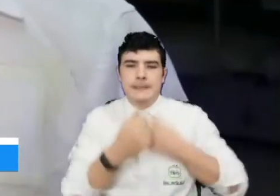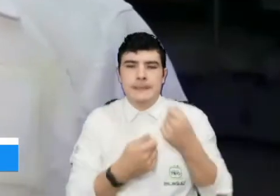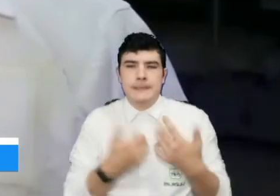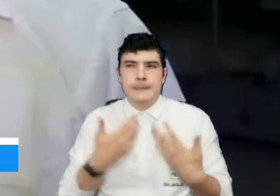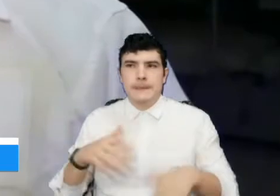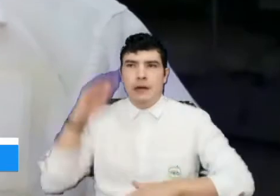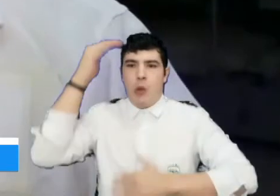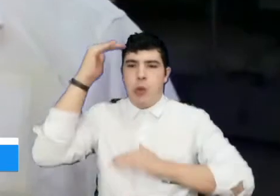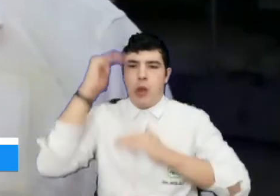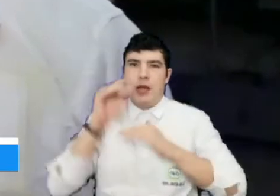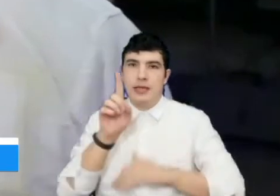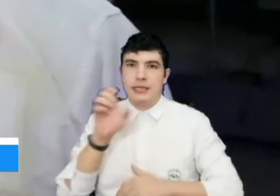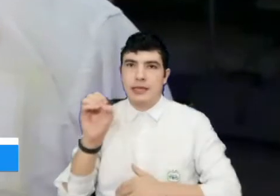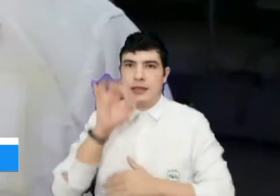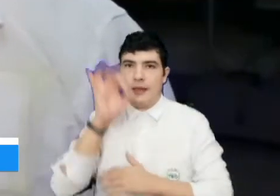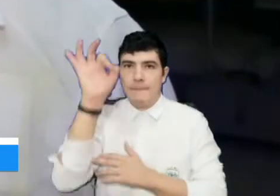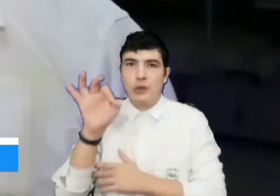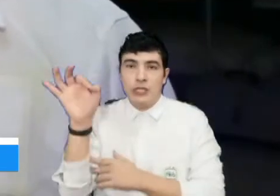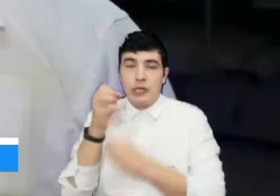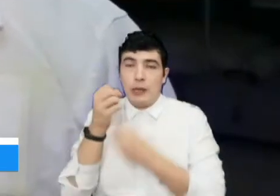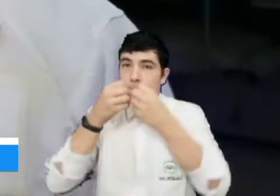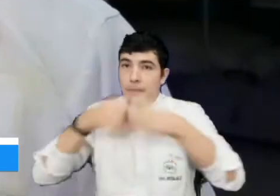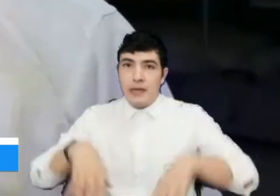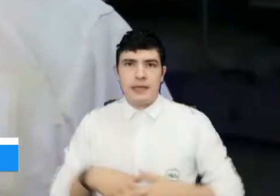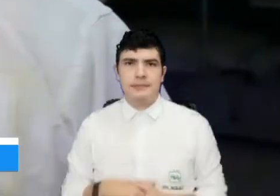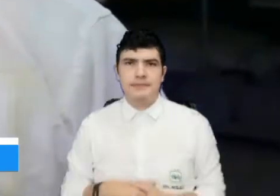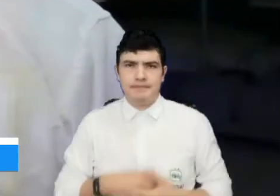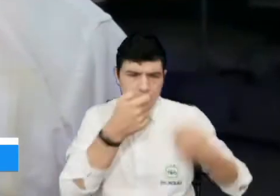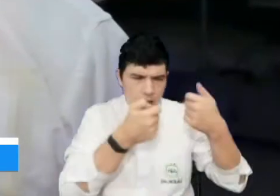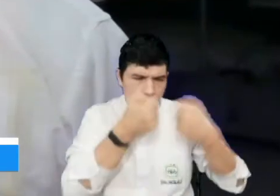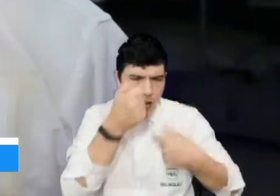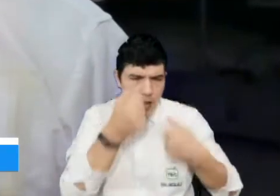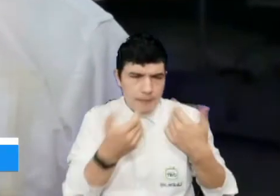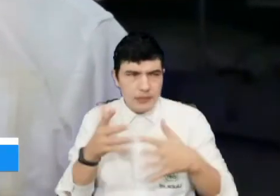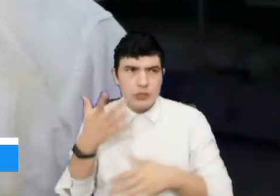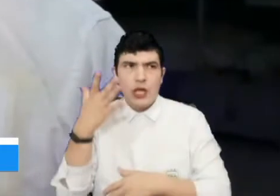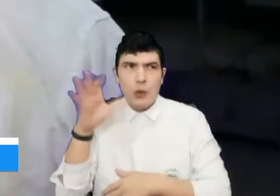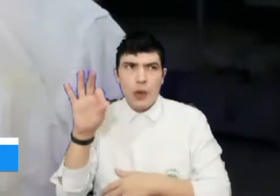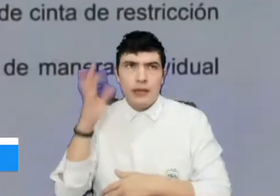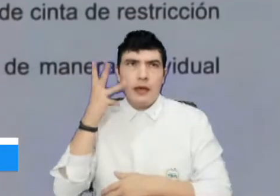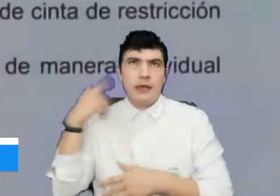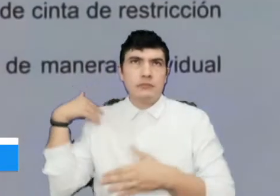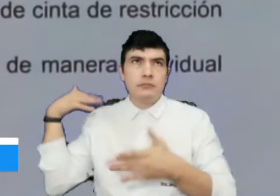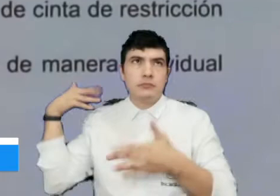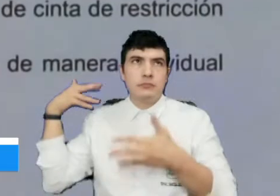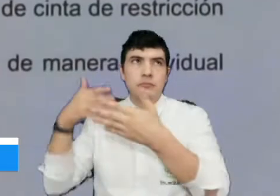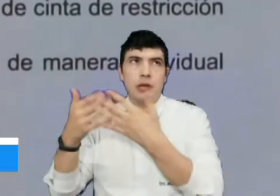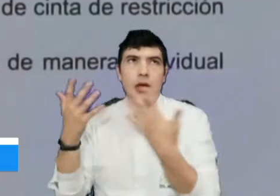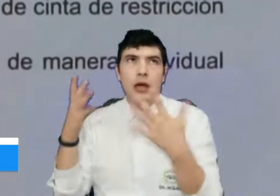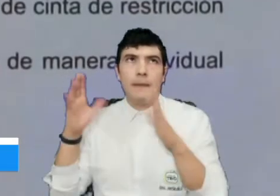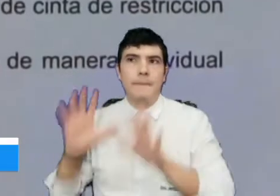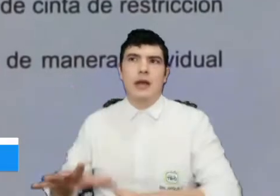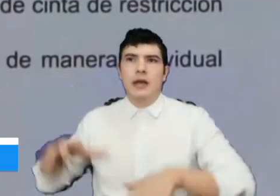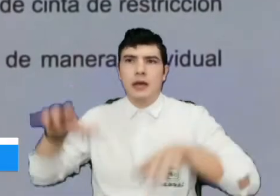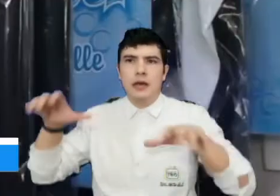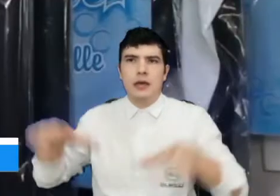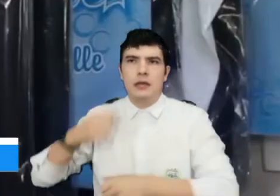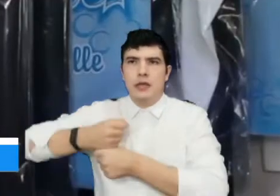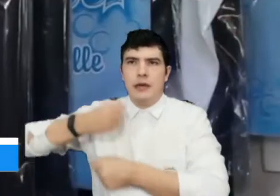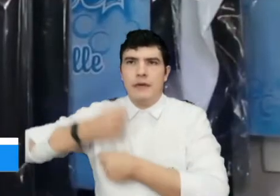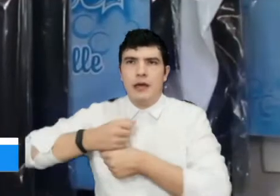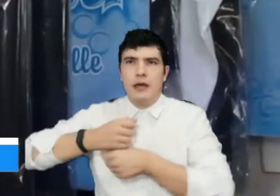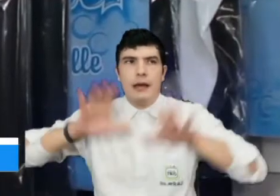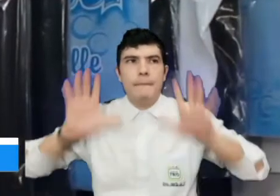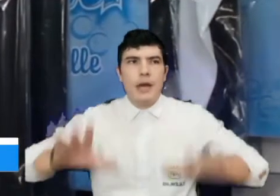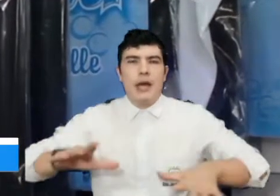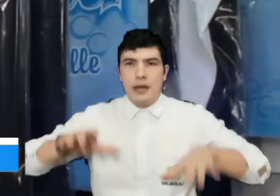Estamos haciendo un cálculo aproximado de 50 días de paralización total de actividades, paralización también de actividad laboral, lo